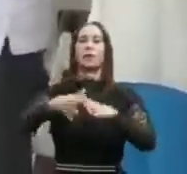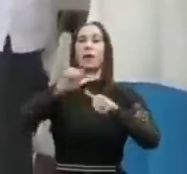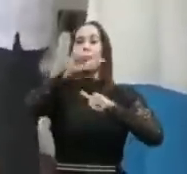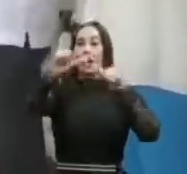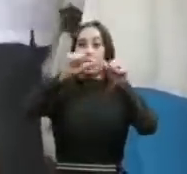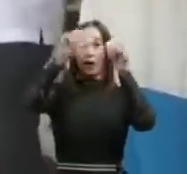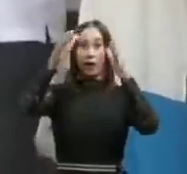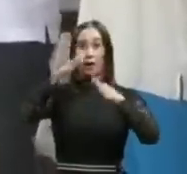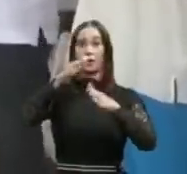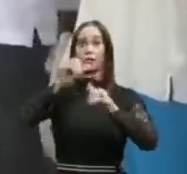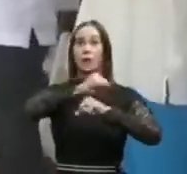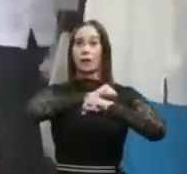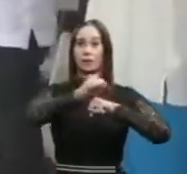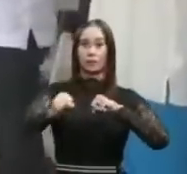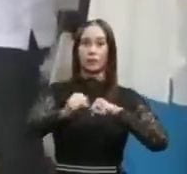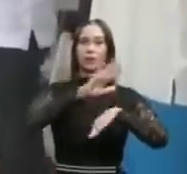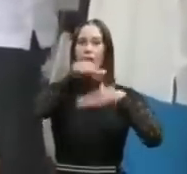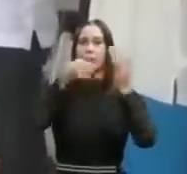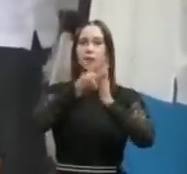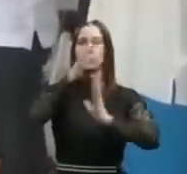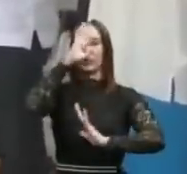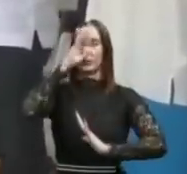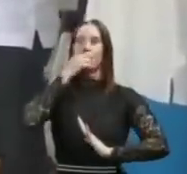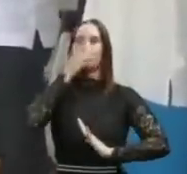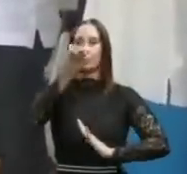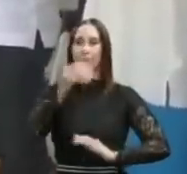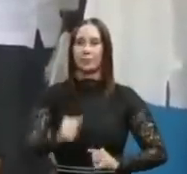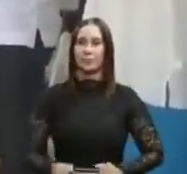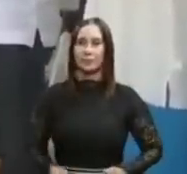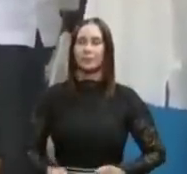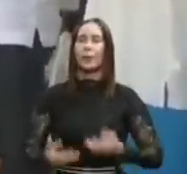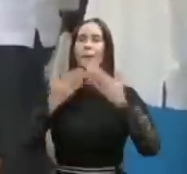a Azua, al sur y a toda la República Dominicana. Muchas gracias.